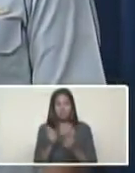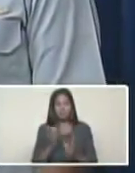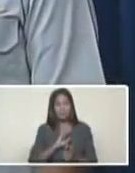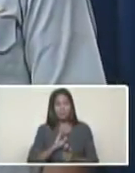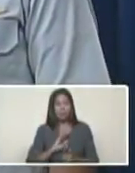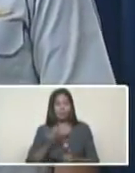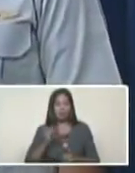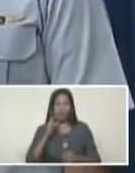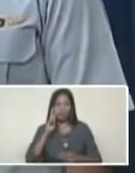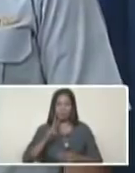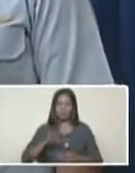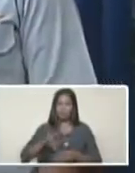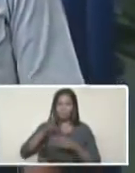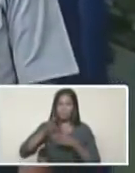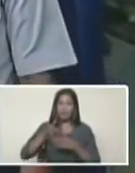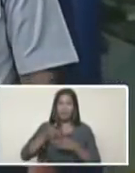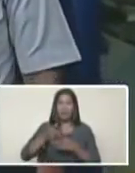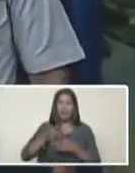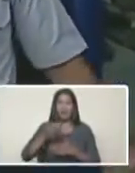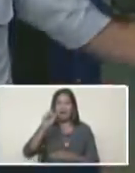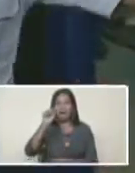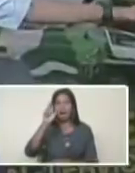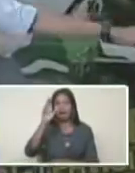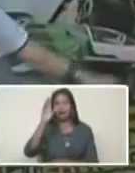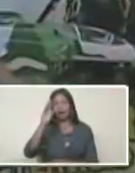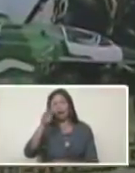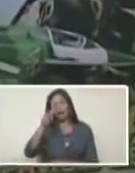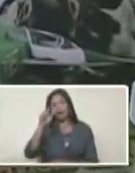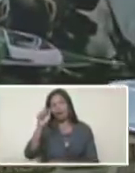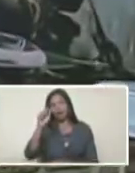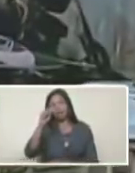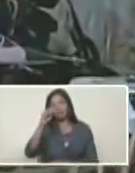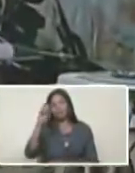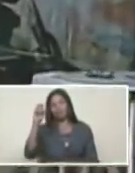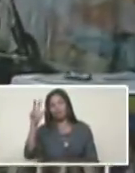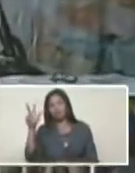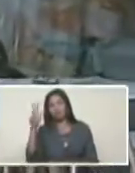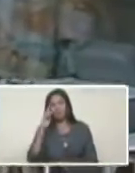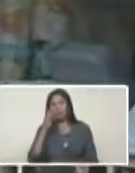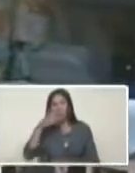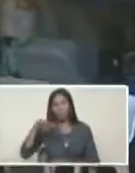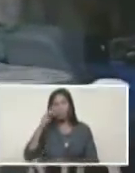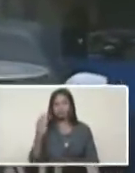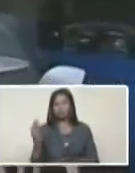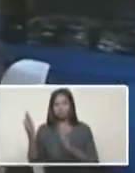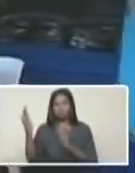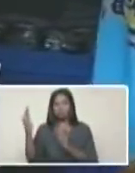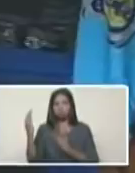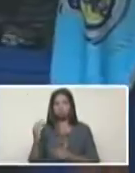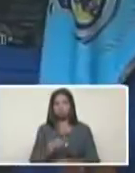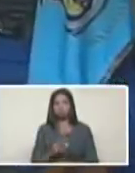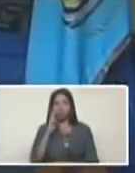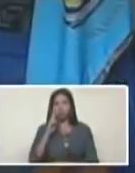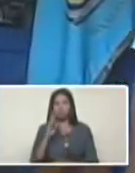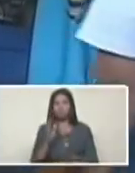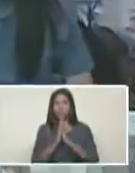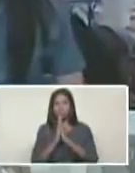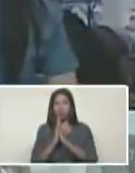de tiro al fusil AK-103. Sistema de simulación, pudiéramos mostrarlo para que el pueblo pueda ver hasta donde lleguen las cámaras, por